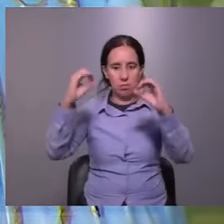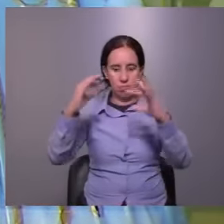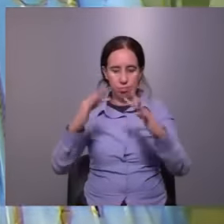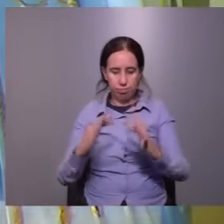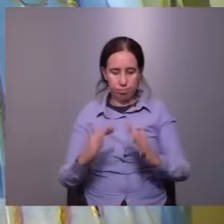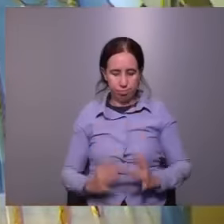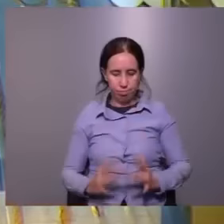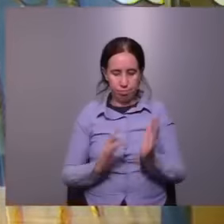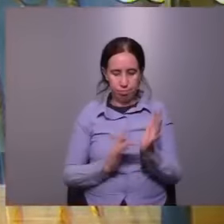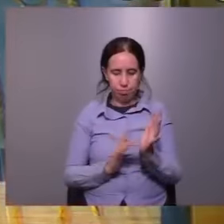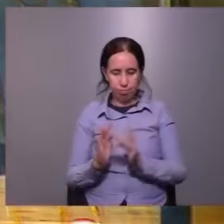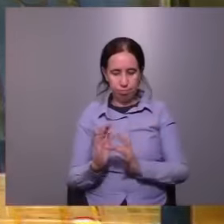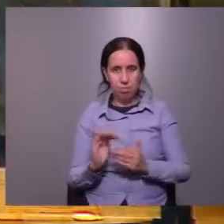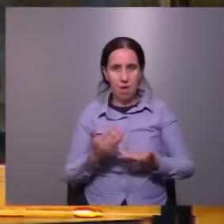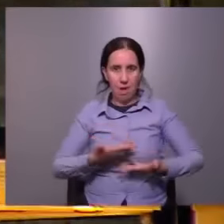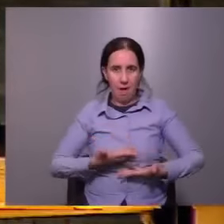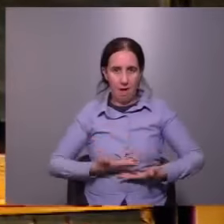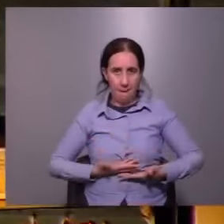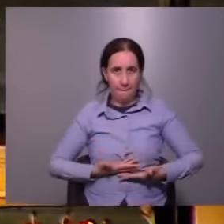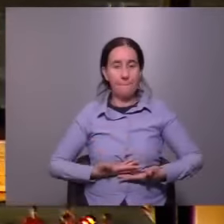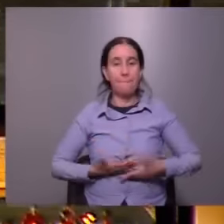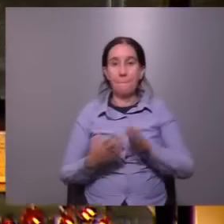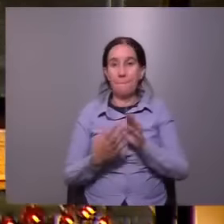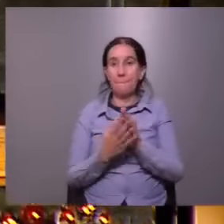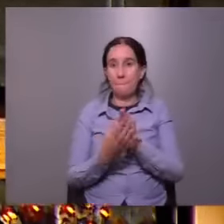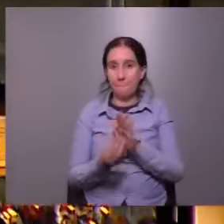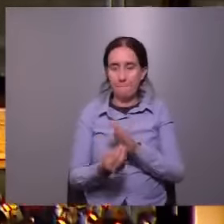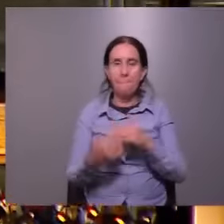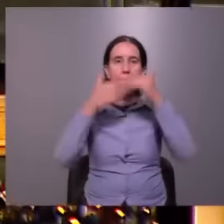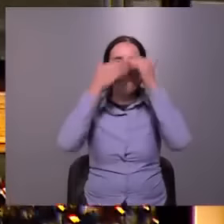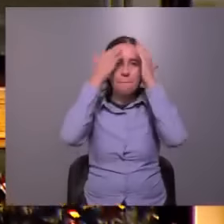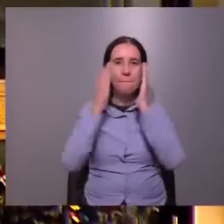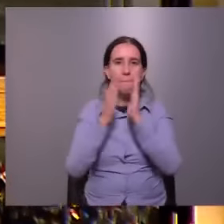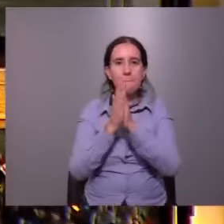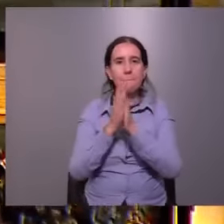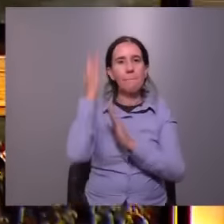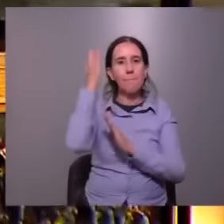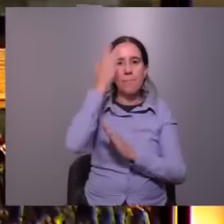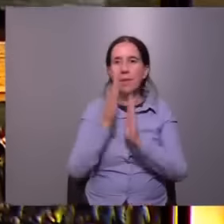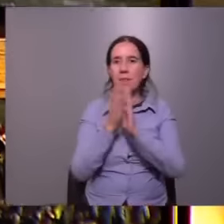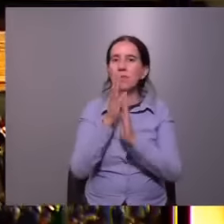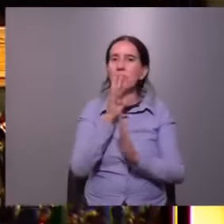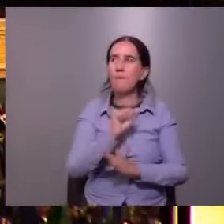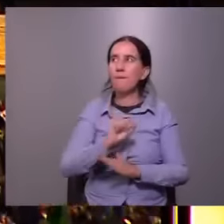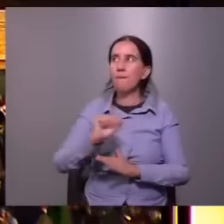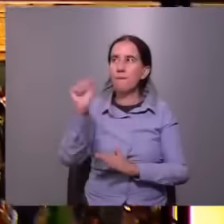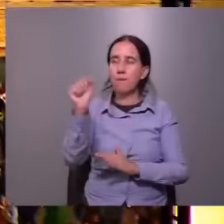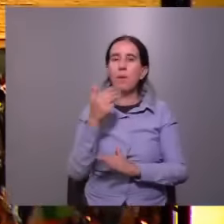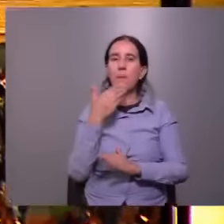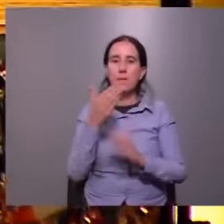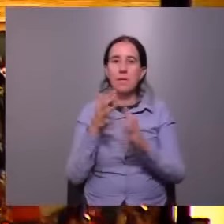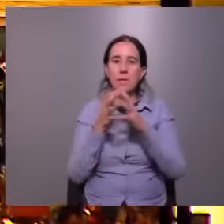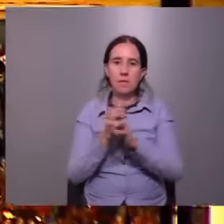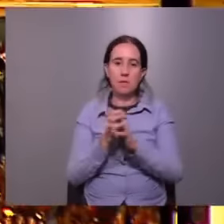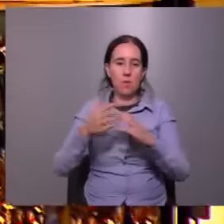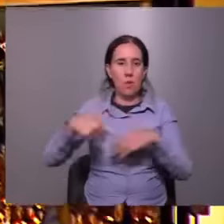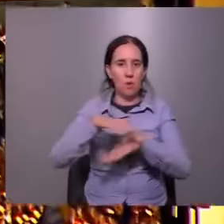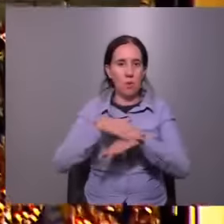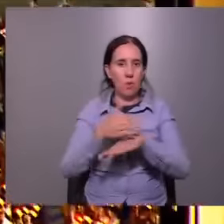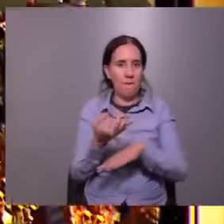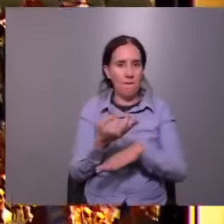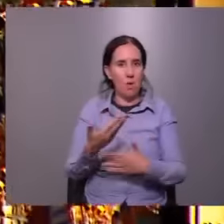llena eres de gracia, el Señor es contigo. Bendita tú eres entre todas las mujeres, y bendito es el fruto de tu